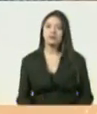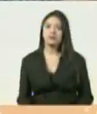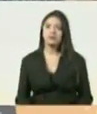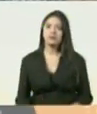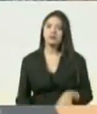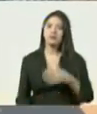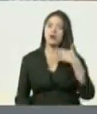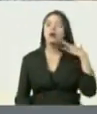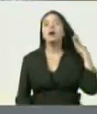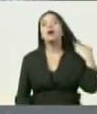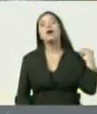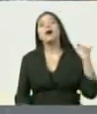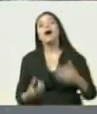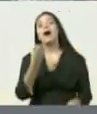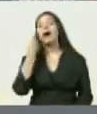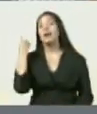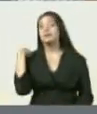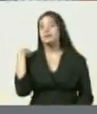en el día de ayer